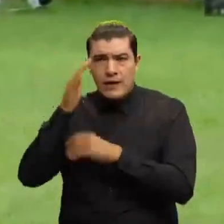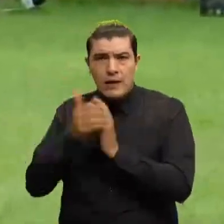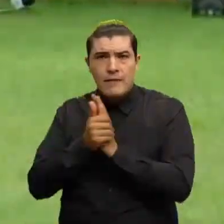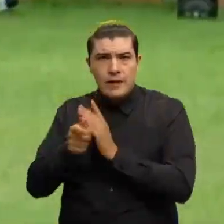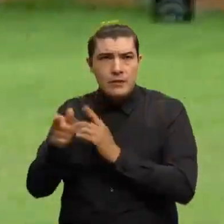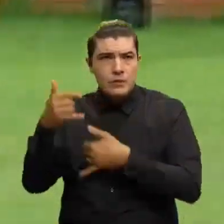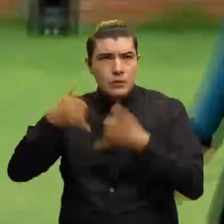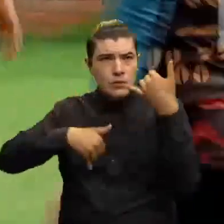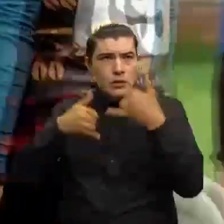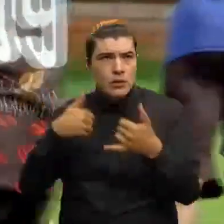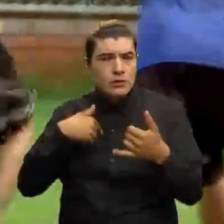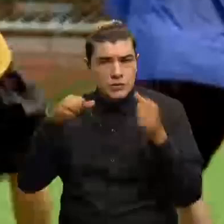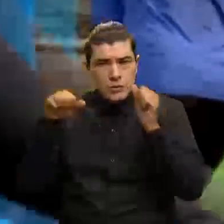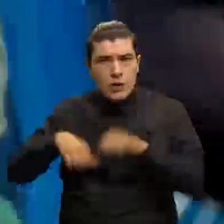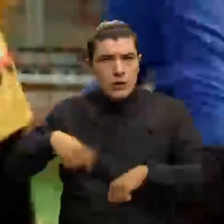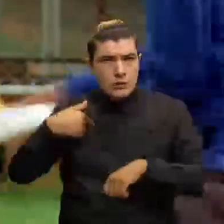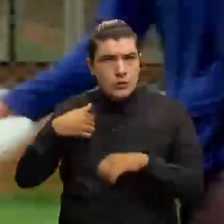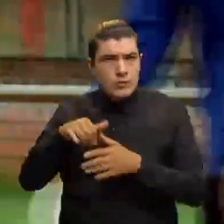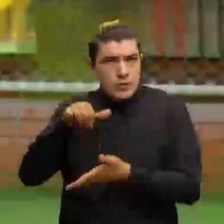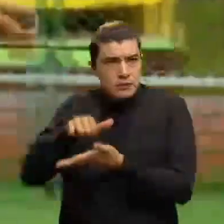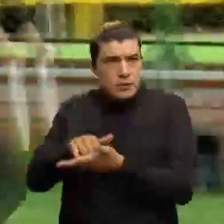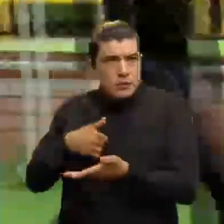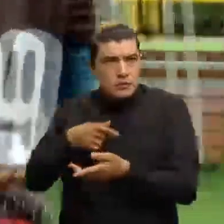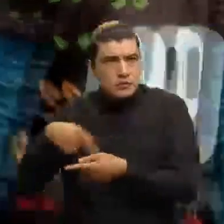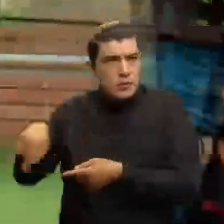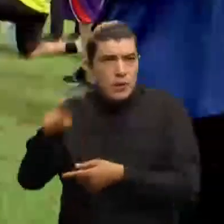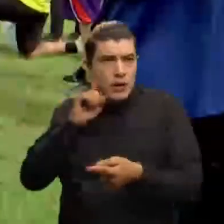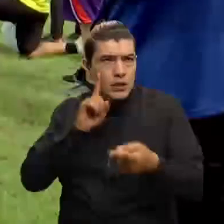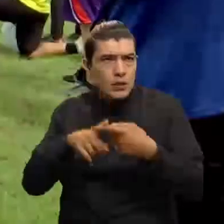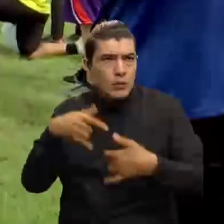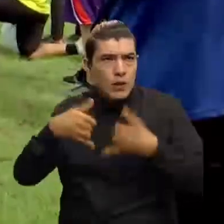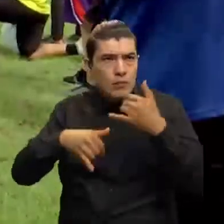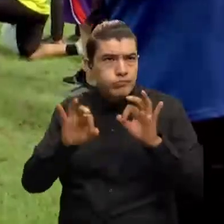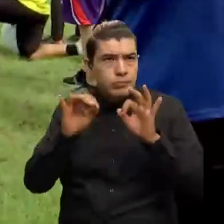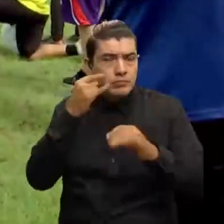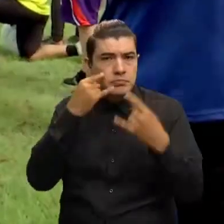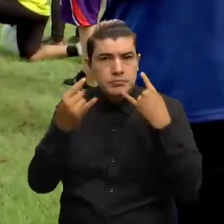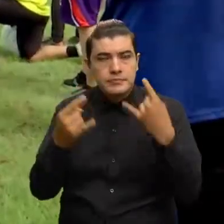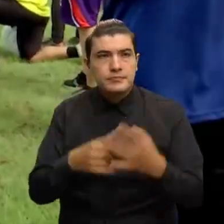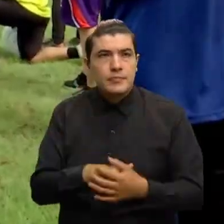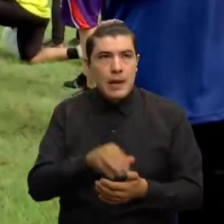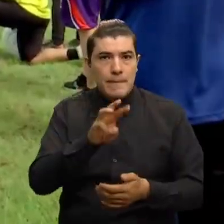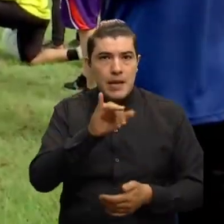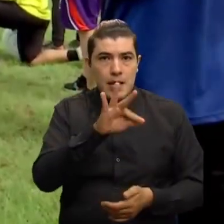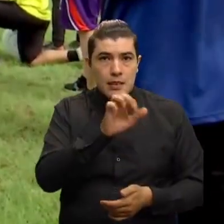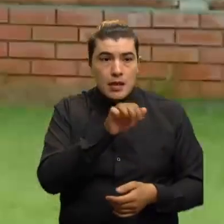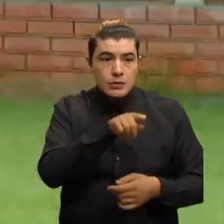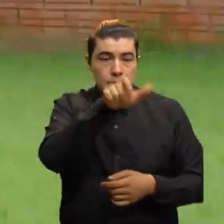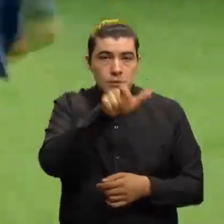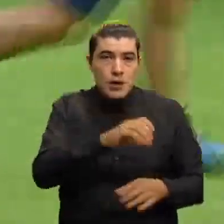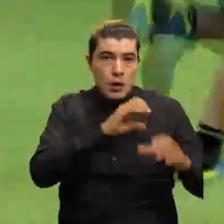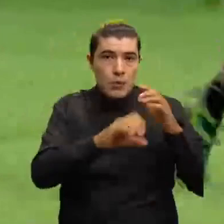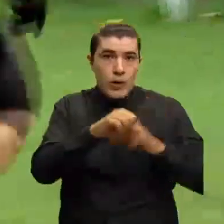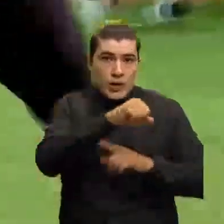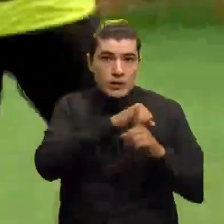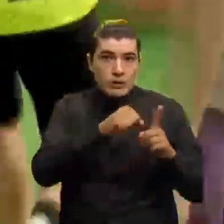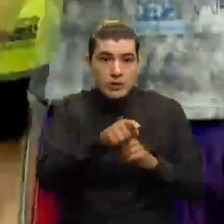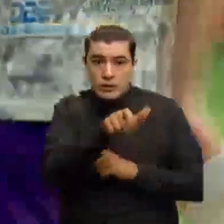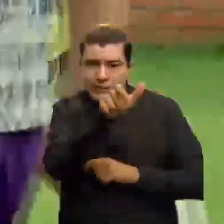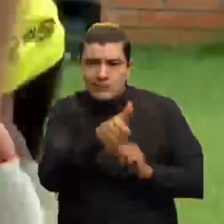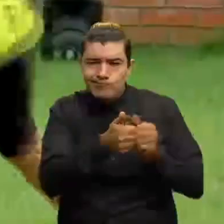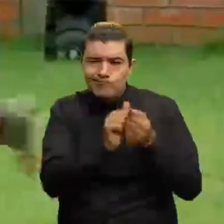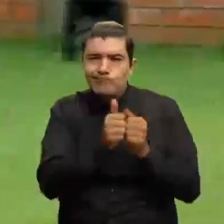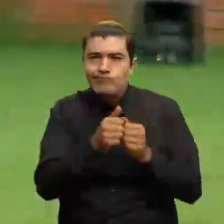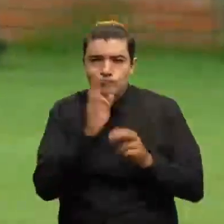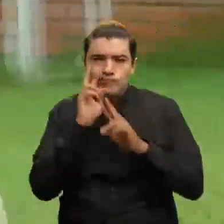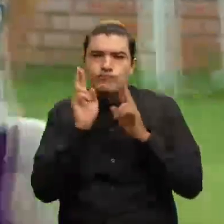ganar, porque yo le puedo brindar lo mismo y eso hace que el partido sea muy interesante. Milka Bustamante es comunicadora social y una de las deportistas